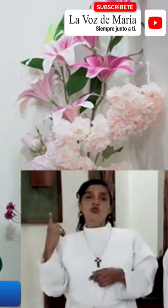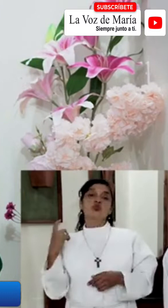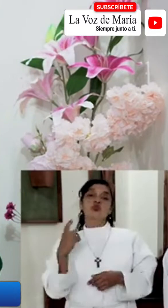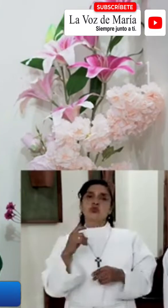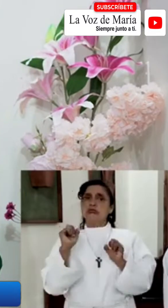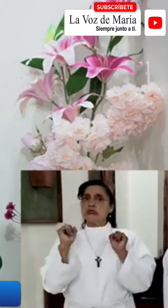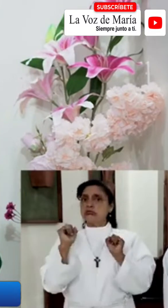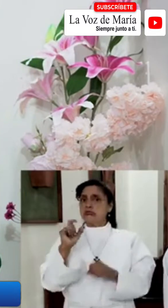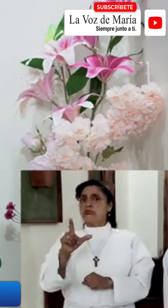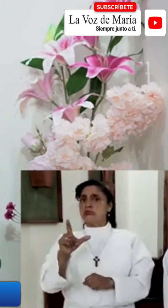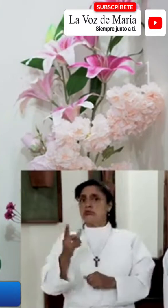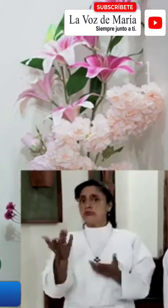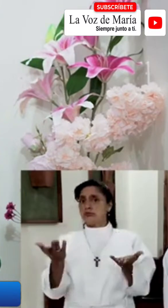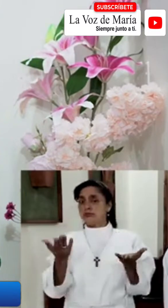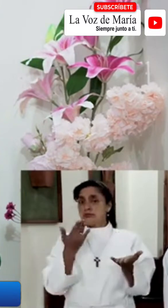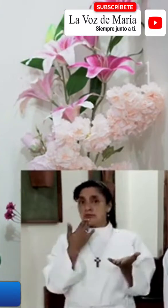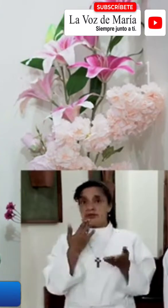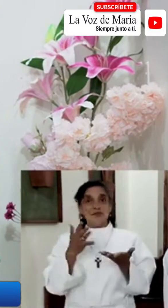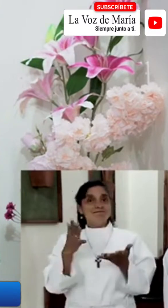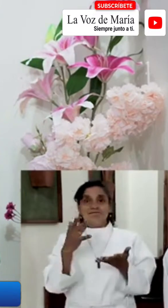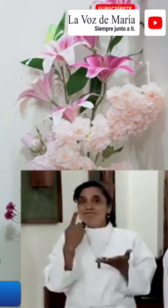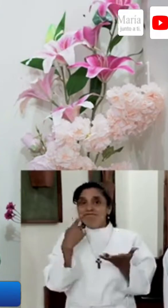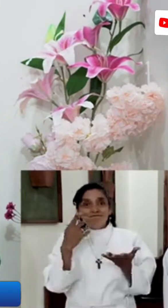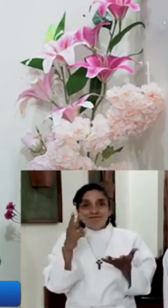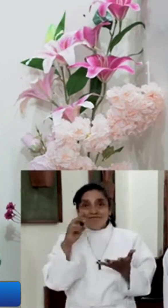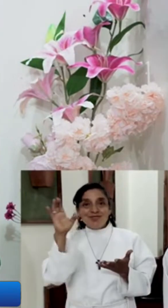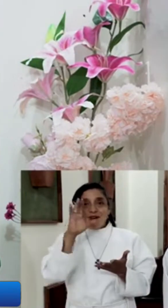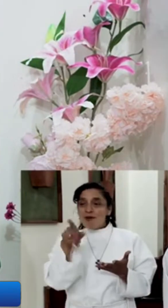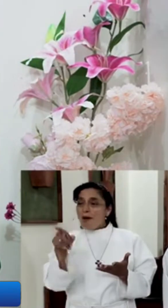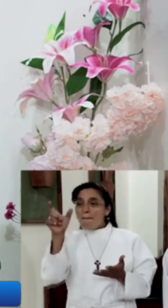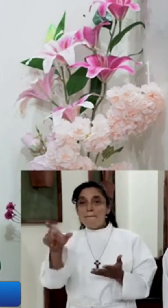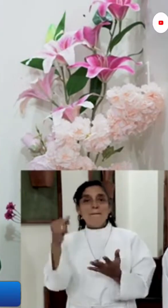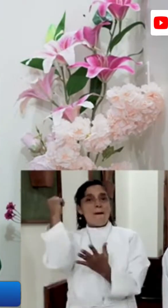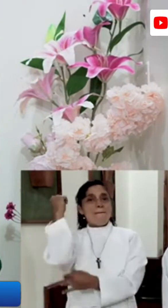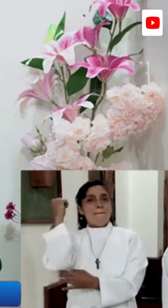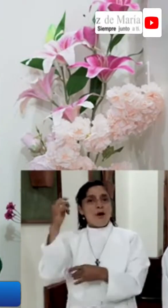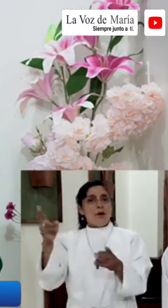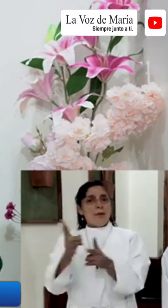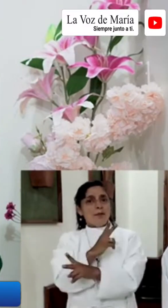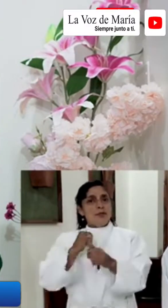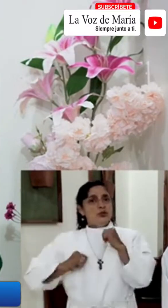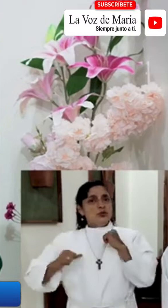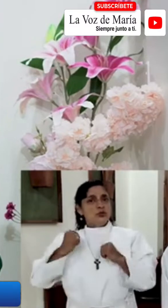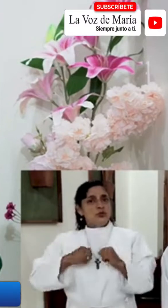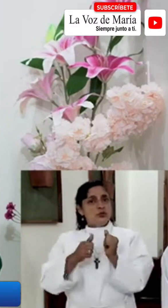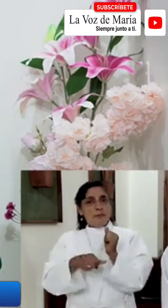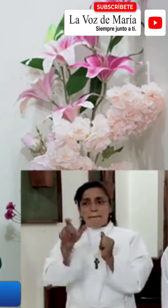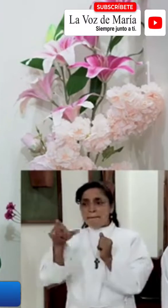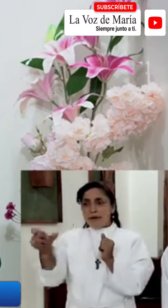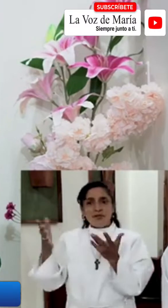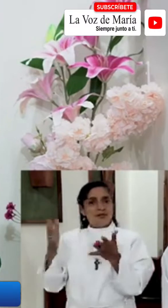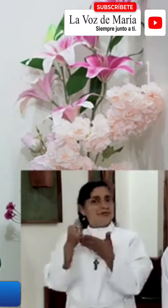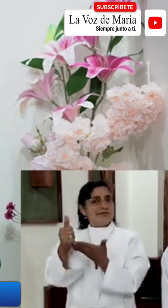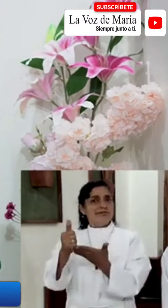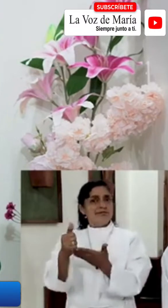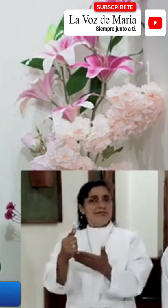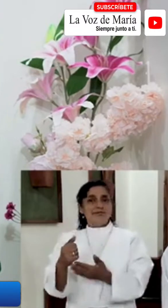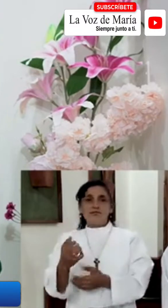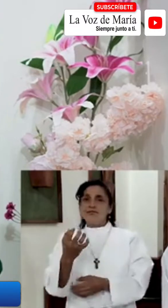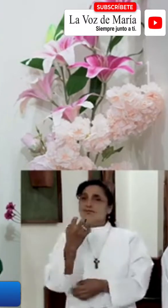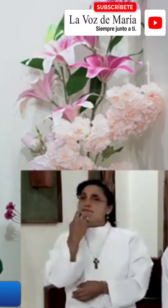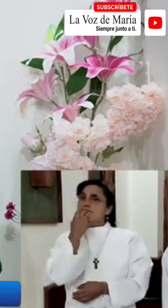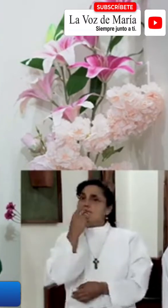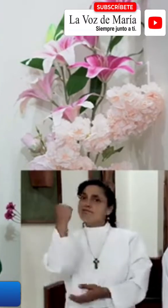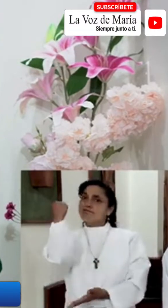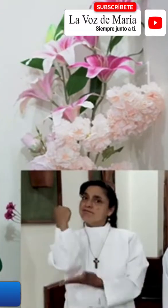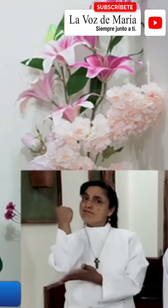costosos, pero no se preocupan de las desgracias de sus hermanos. Y al final